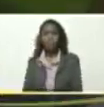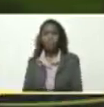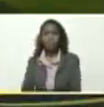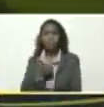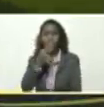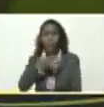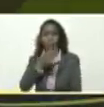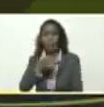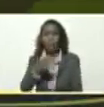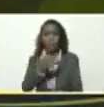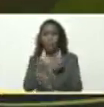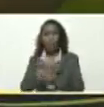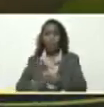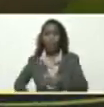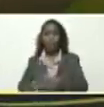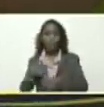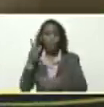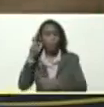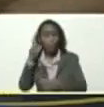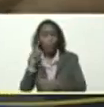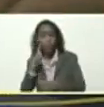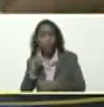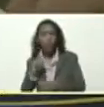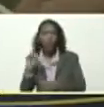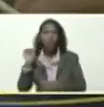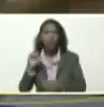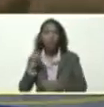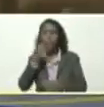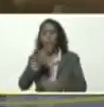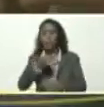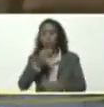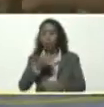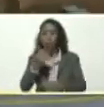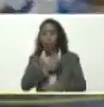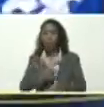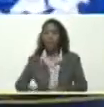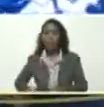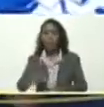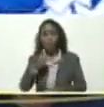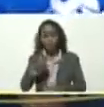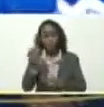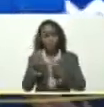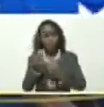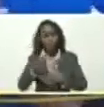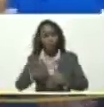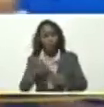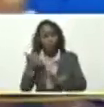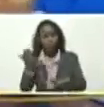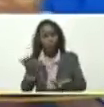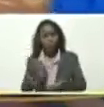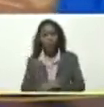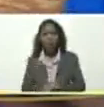presidente. ¿Se escucha? Buenas tardes, presidente. ¿Cómo está usted? Decirle que de